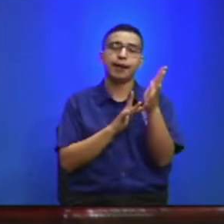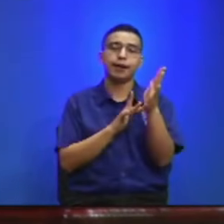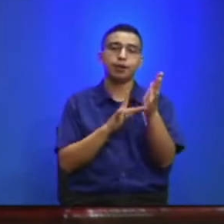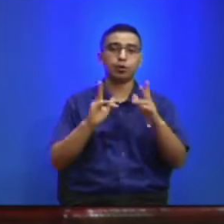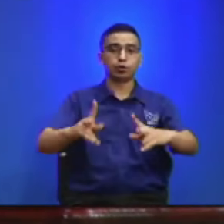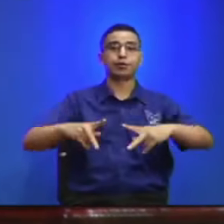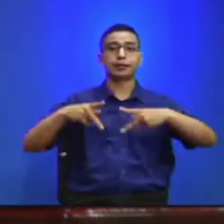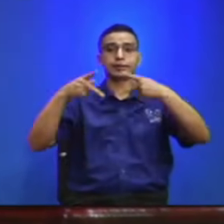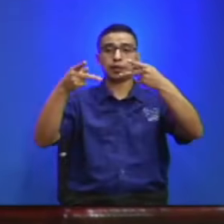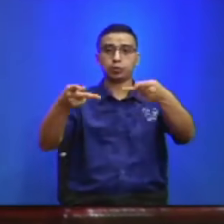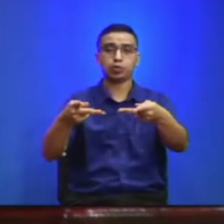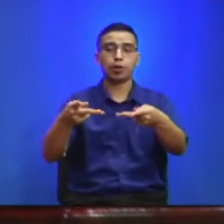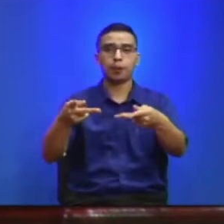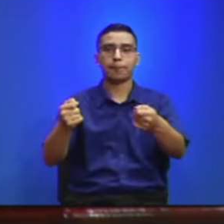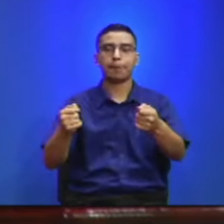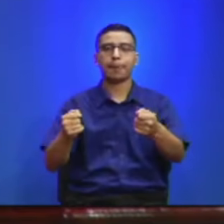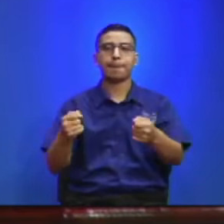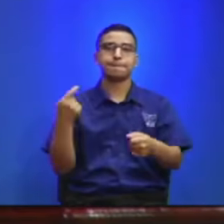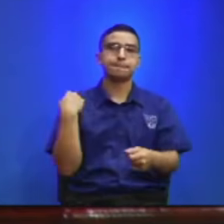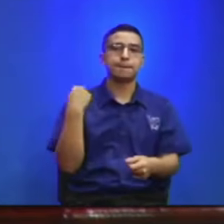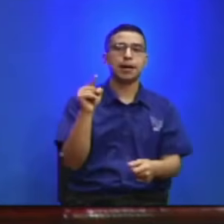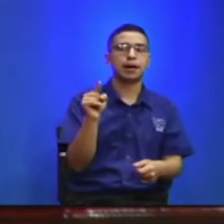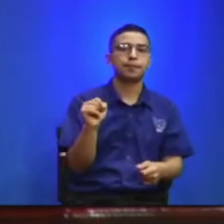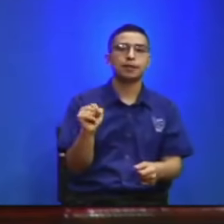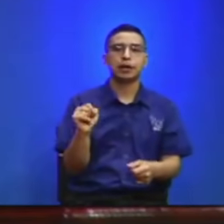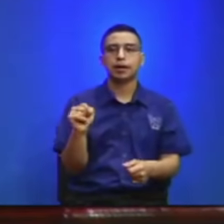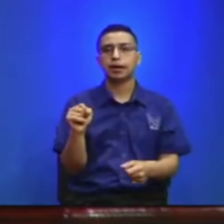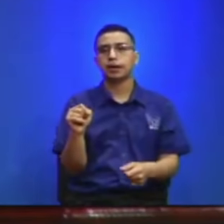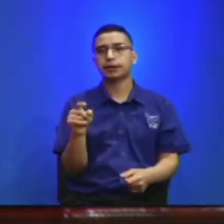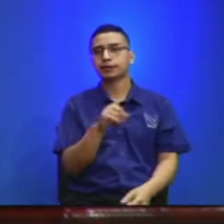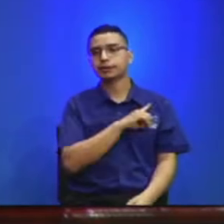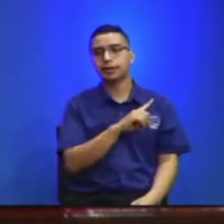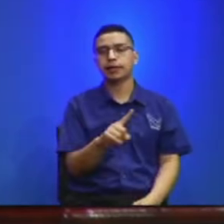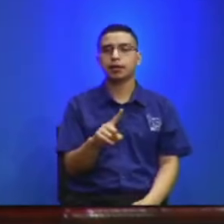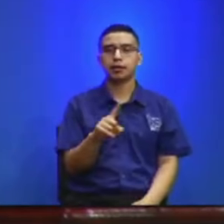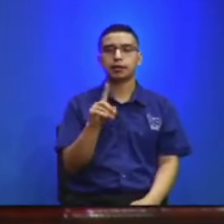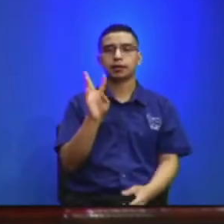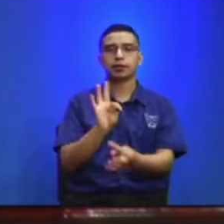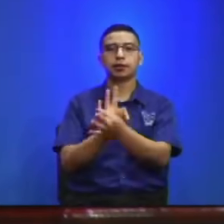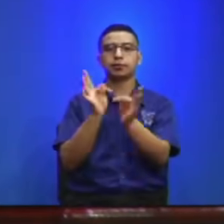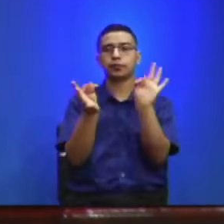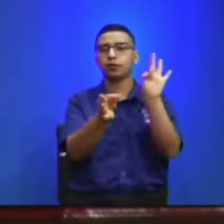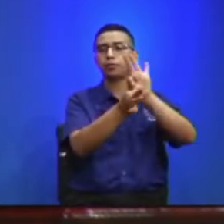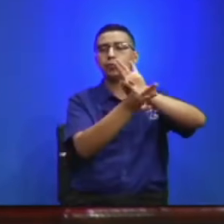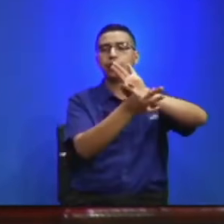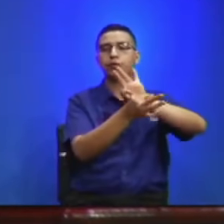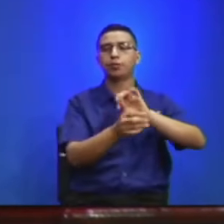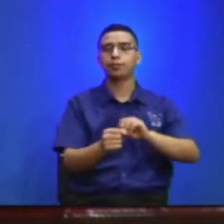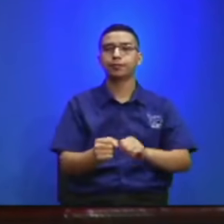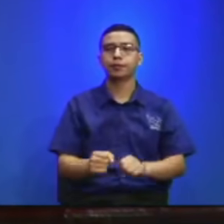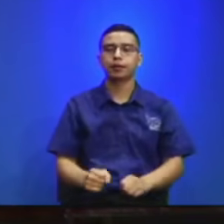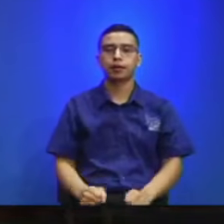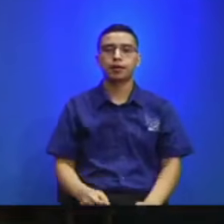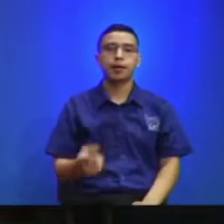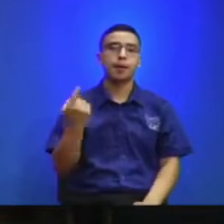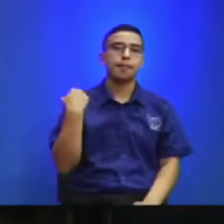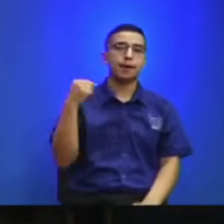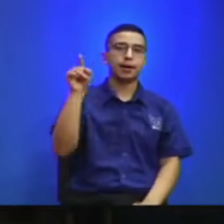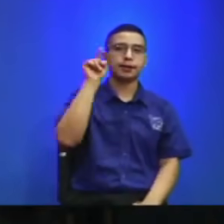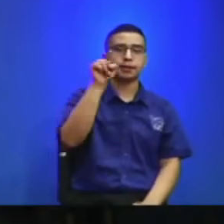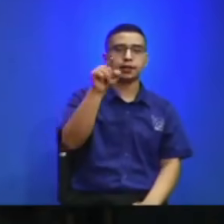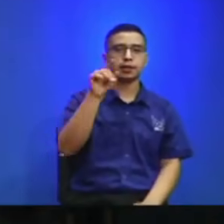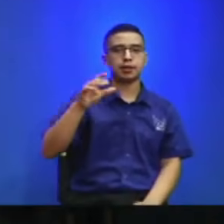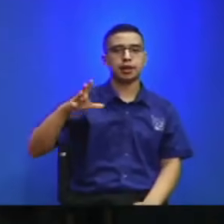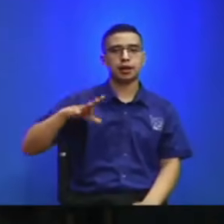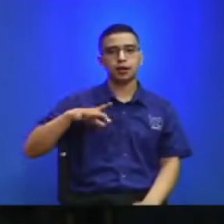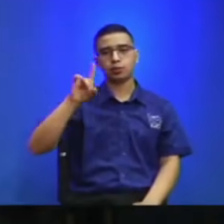si es posible y para ti hay un legado hay una herencia no sólo para ti para tu nombre y para